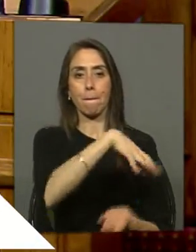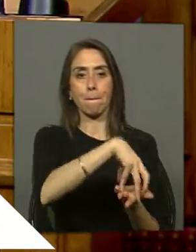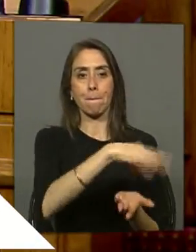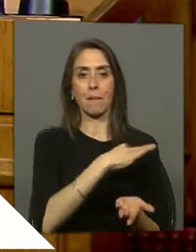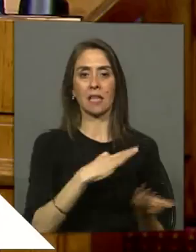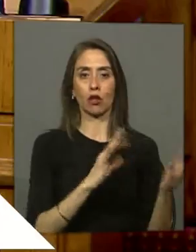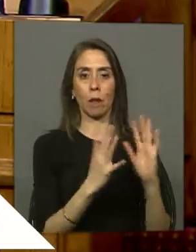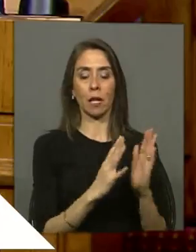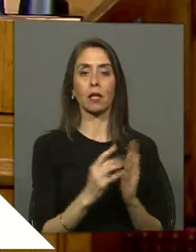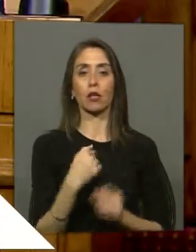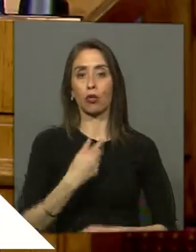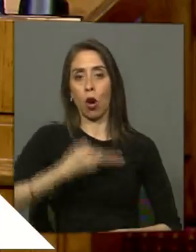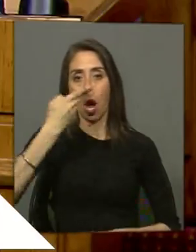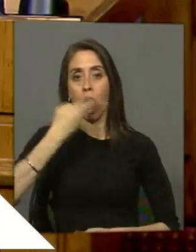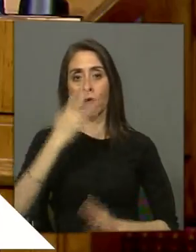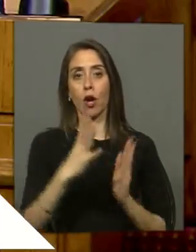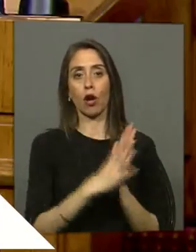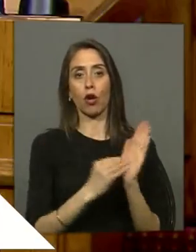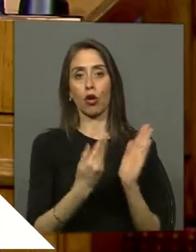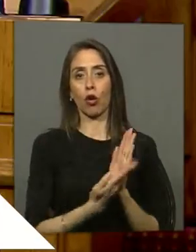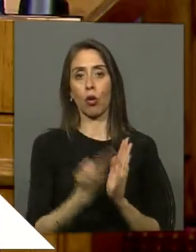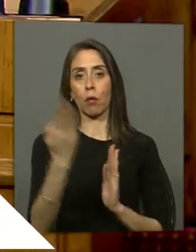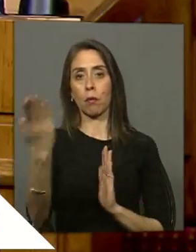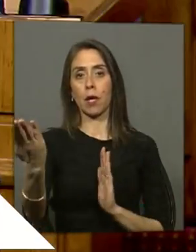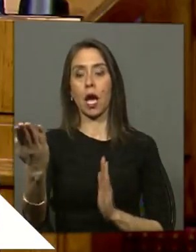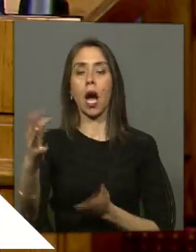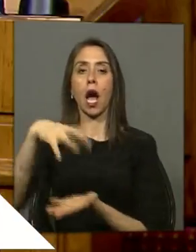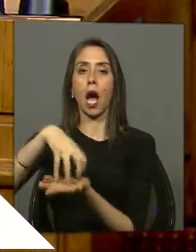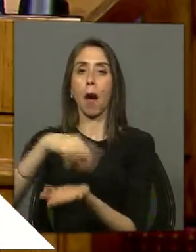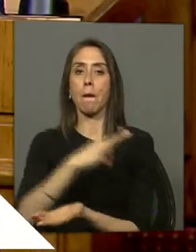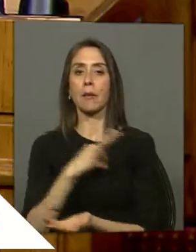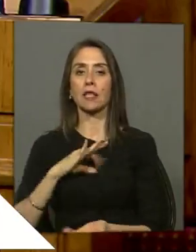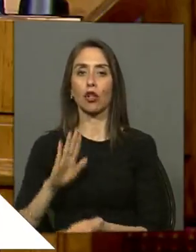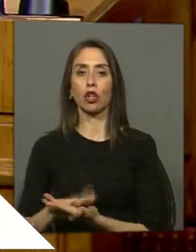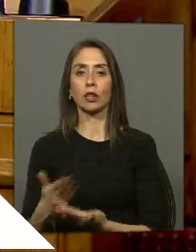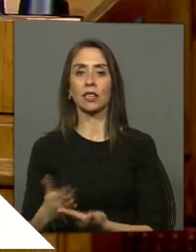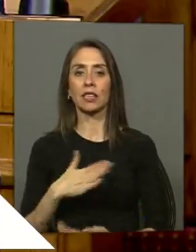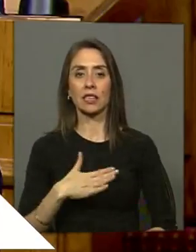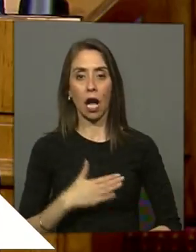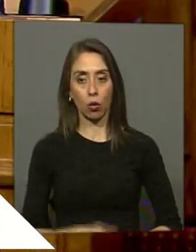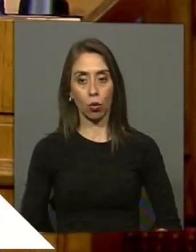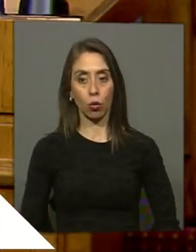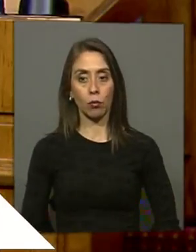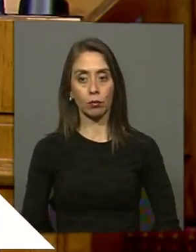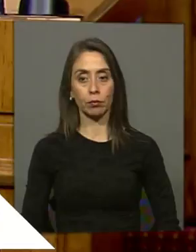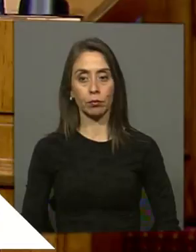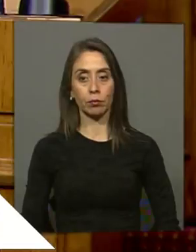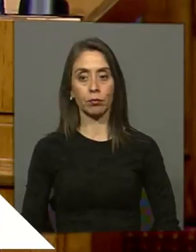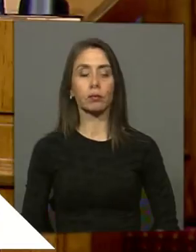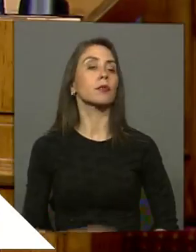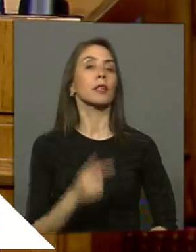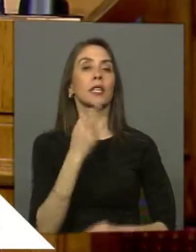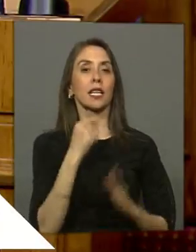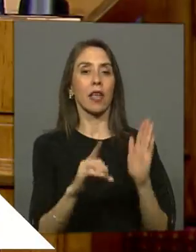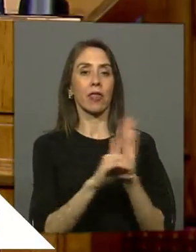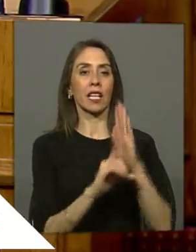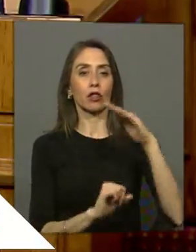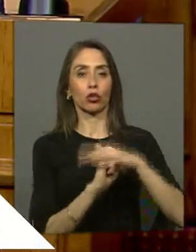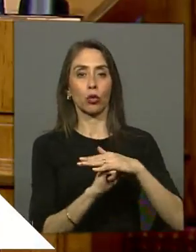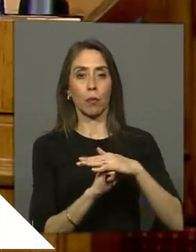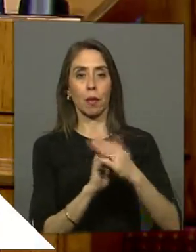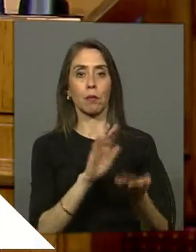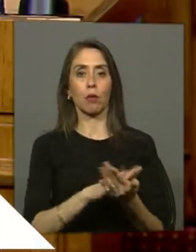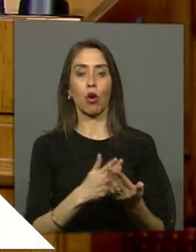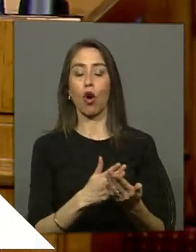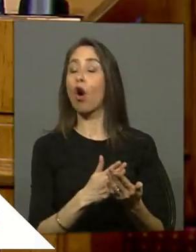quiero que copia de este también de esta locución vaya al ministerio de salud ante la propuesta de derogación del decreto supremo de salud